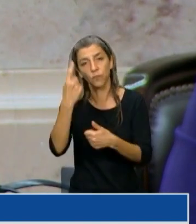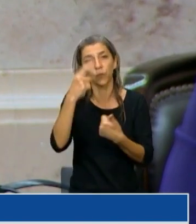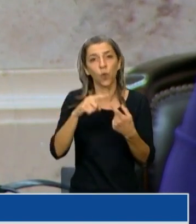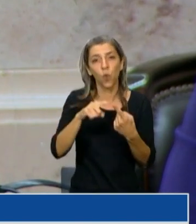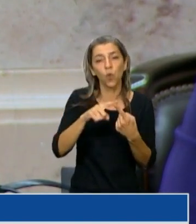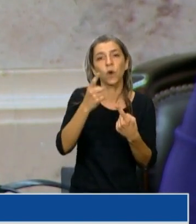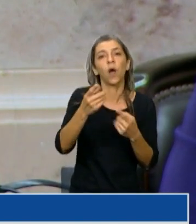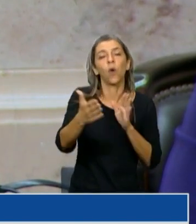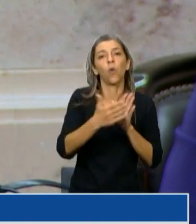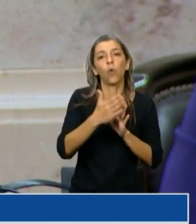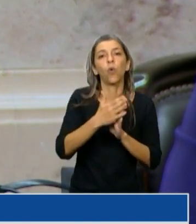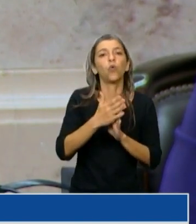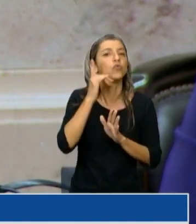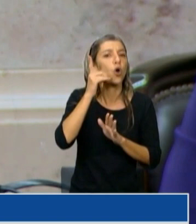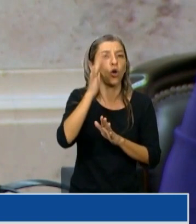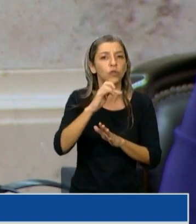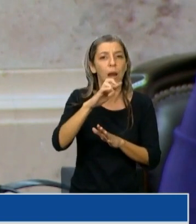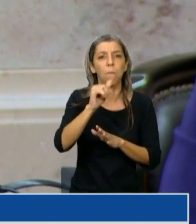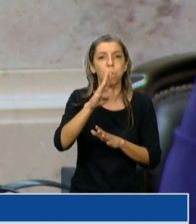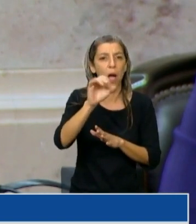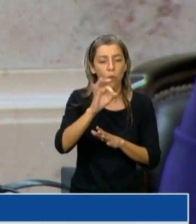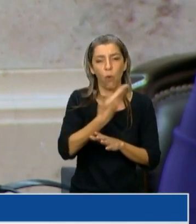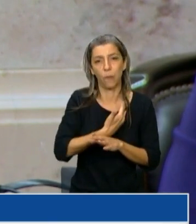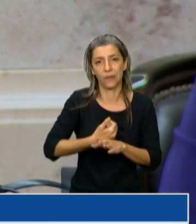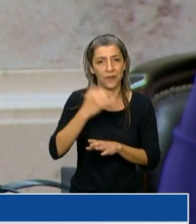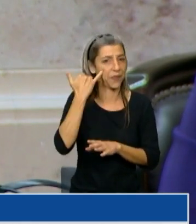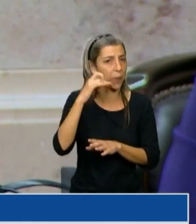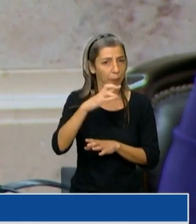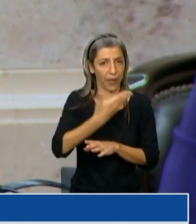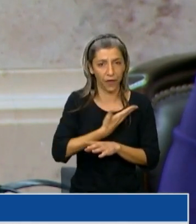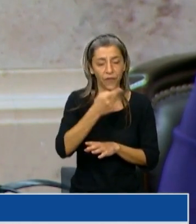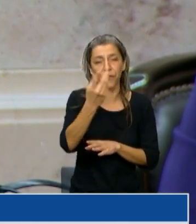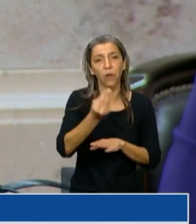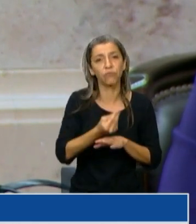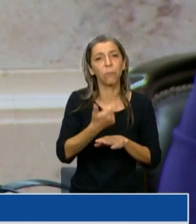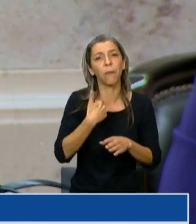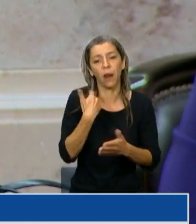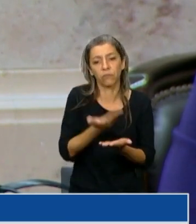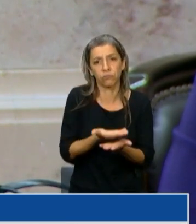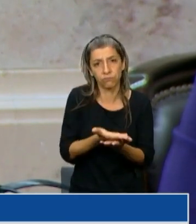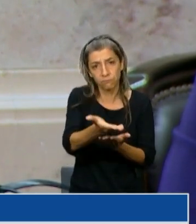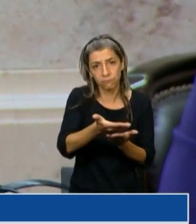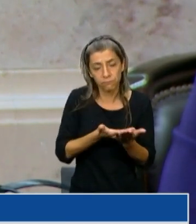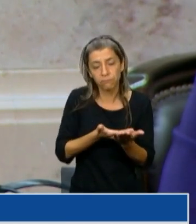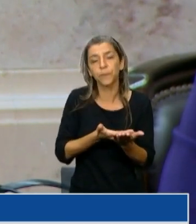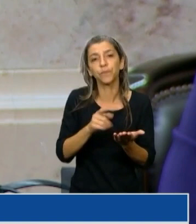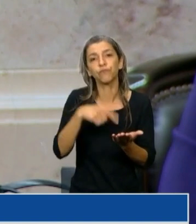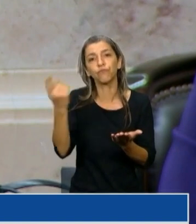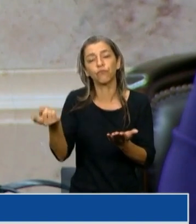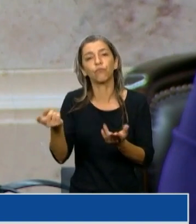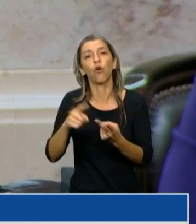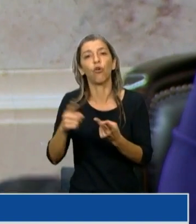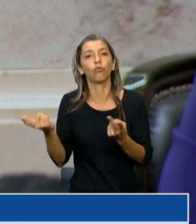con Pablo González, presidente de YPF, CEO de YPF, donde viene a presentar el proyecto, y otra con